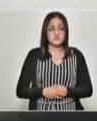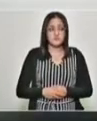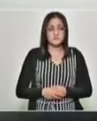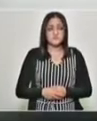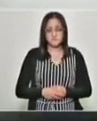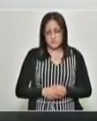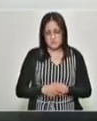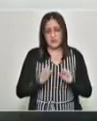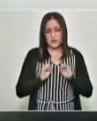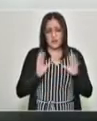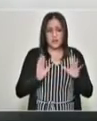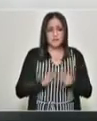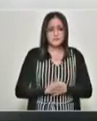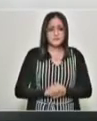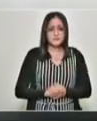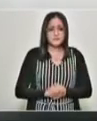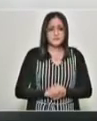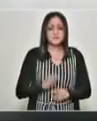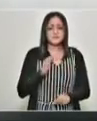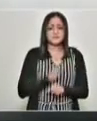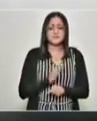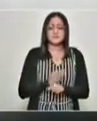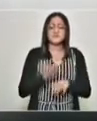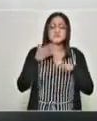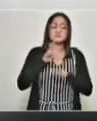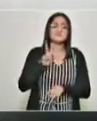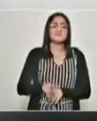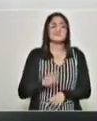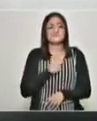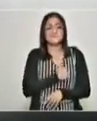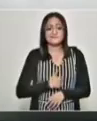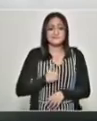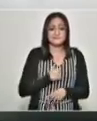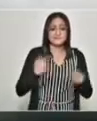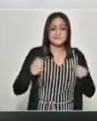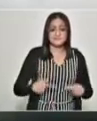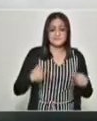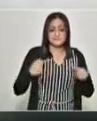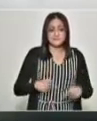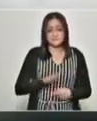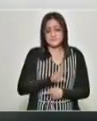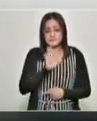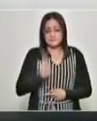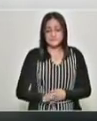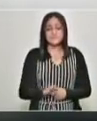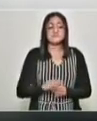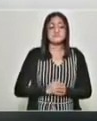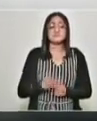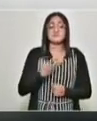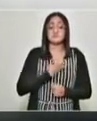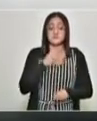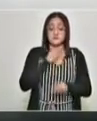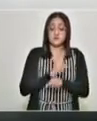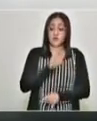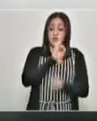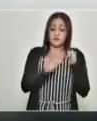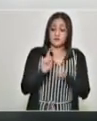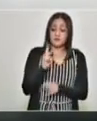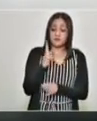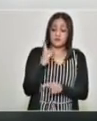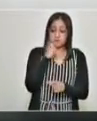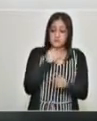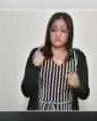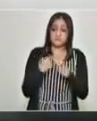Sí, en lo que respecta, lamentablemente, a las defunciones, tenemos en las últimas 72